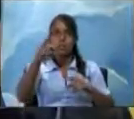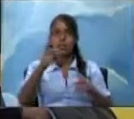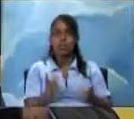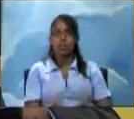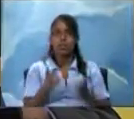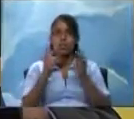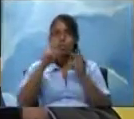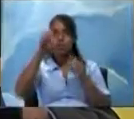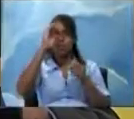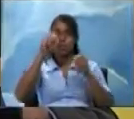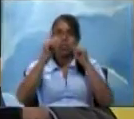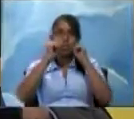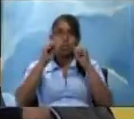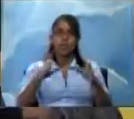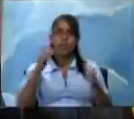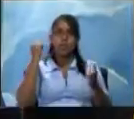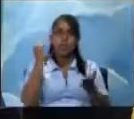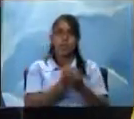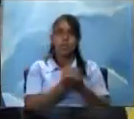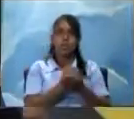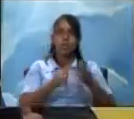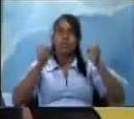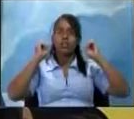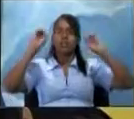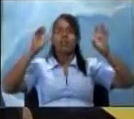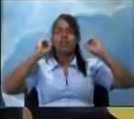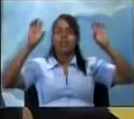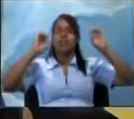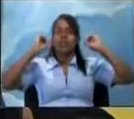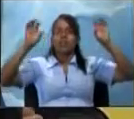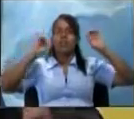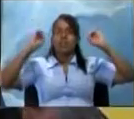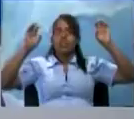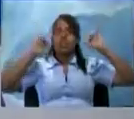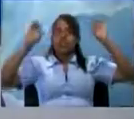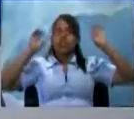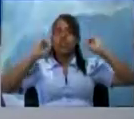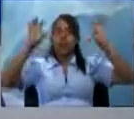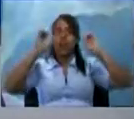para su vida. Que Dios te bendiga y que Dios te guarde. Yeah. Gloria a Dios,